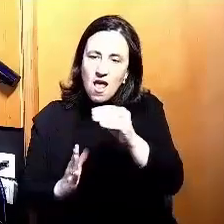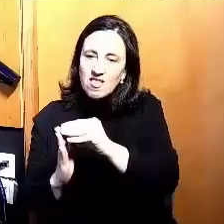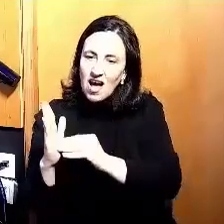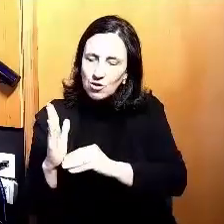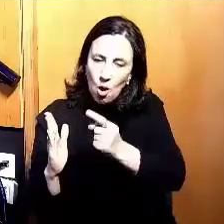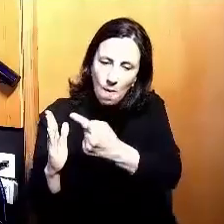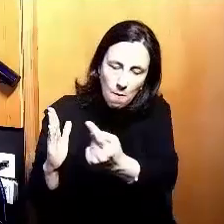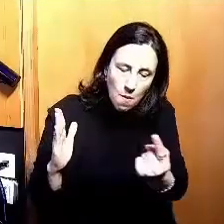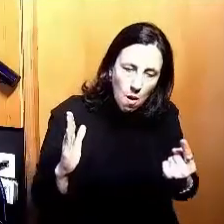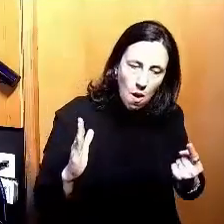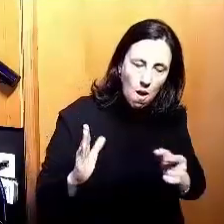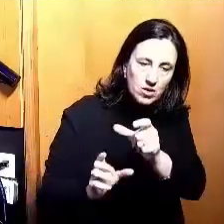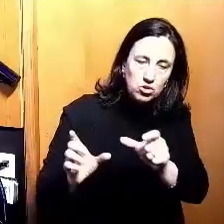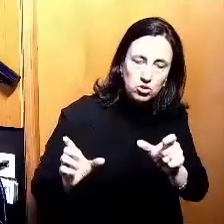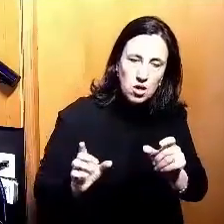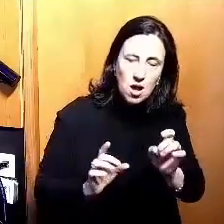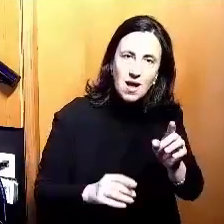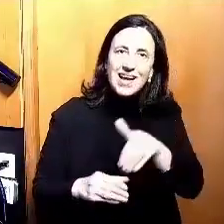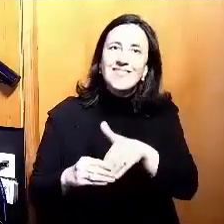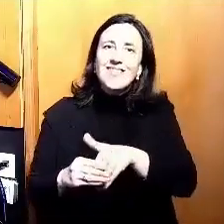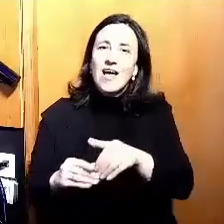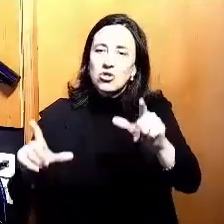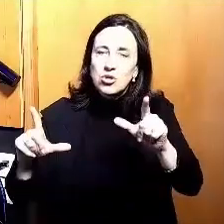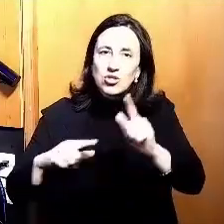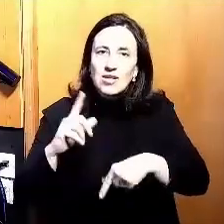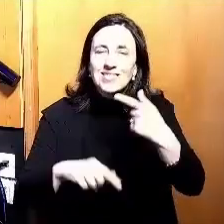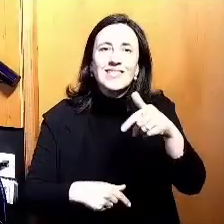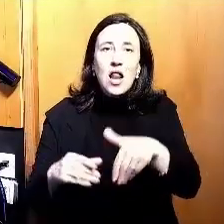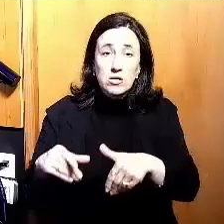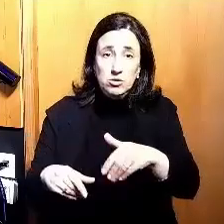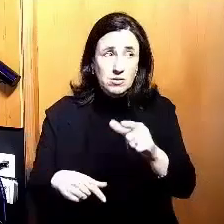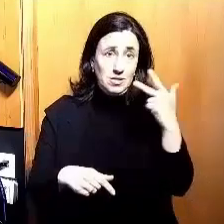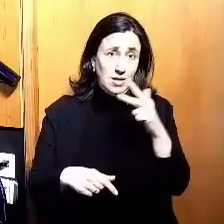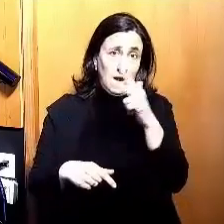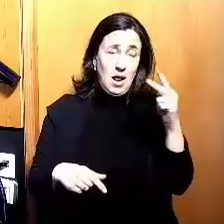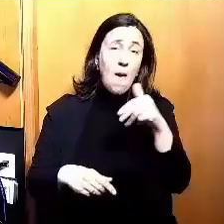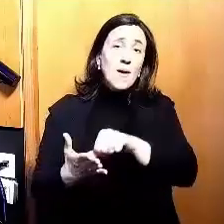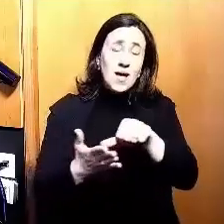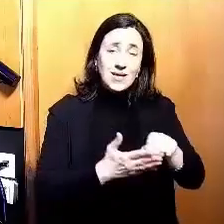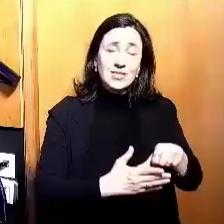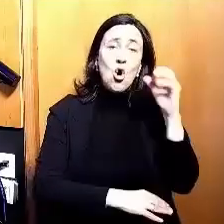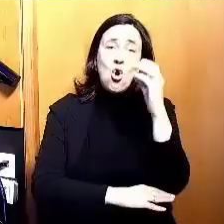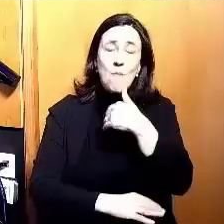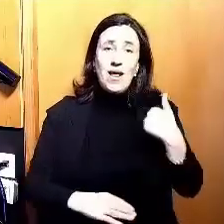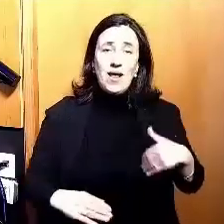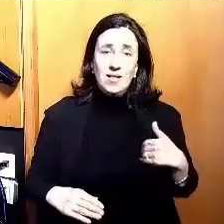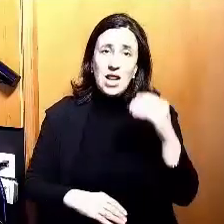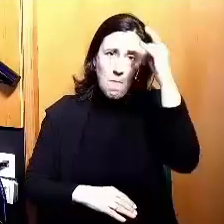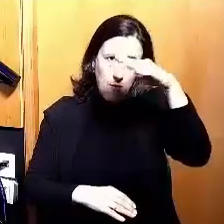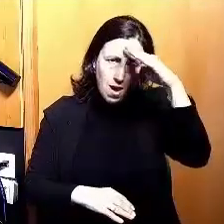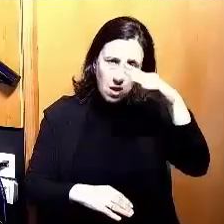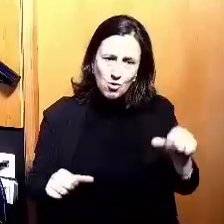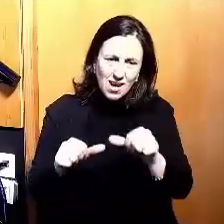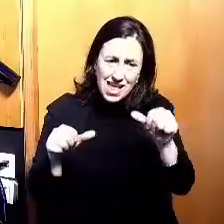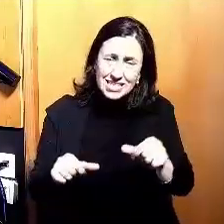personas candidatas en cada una de las elecciones. Ayer tuvimos un panel sobre 3 países, Colombia, Argentina, México, que tenemos grupos haciendo eso.